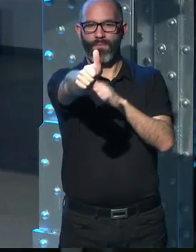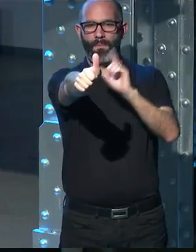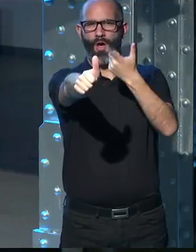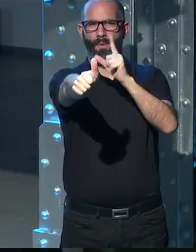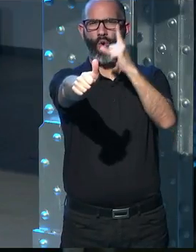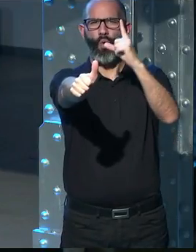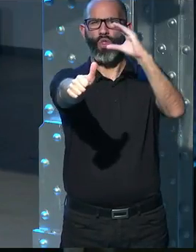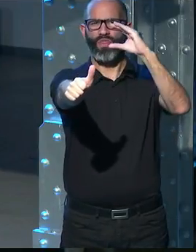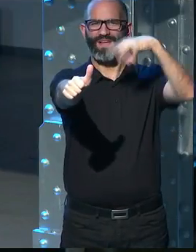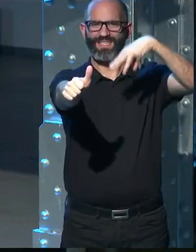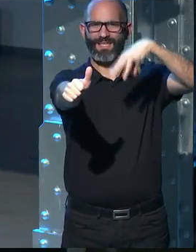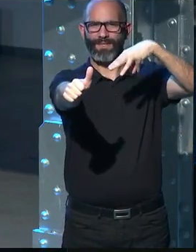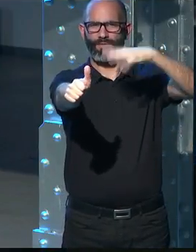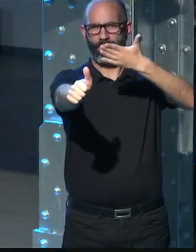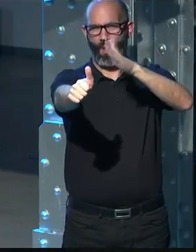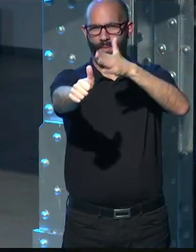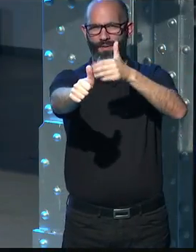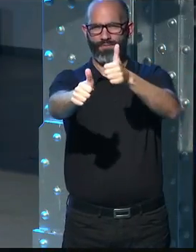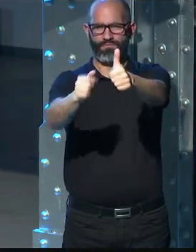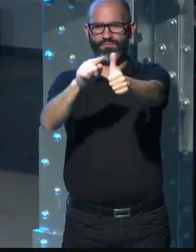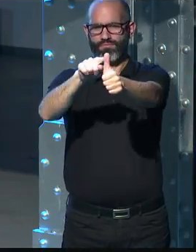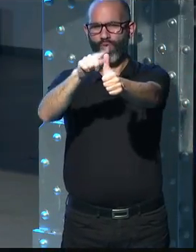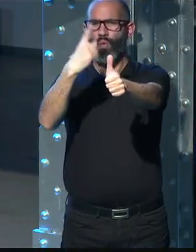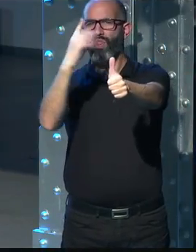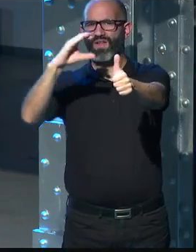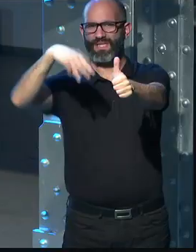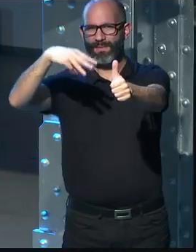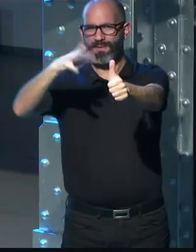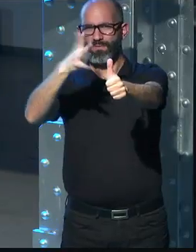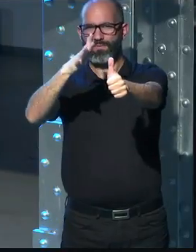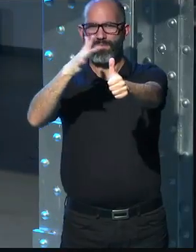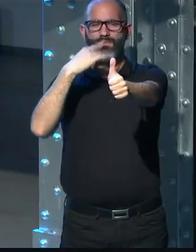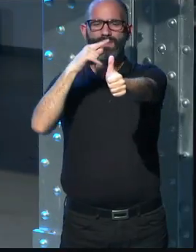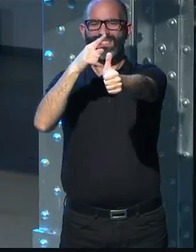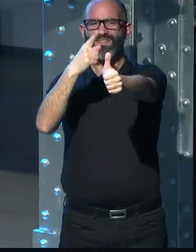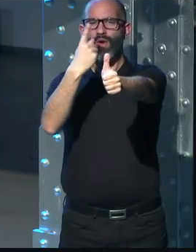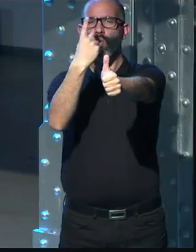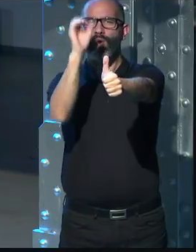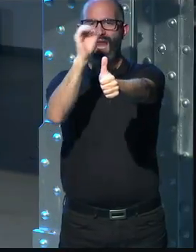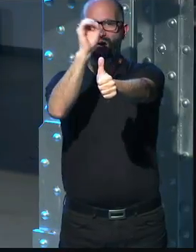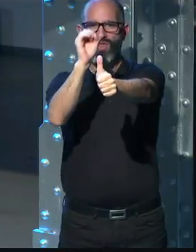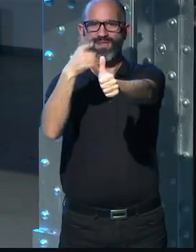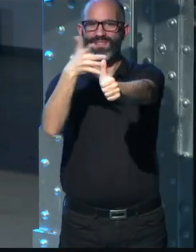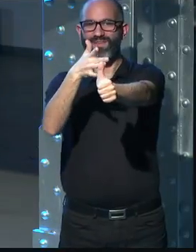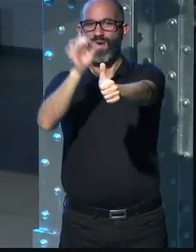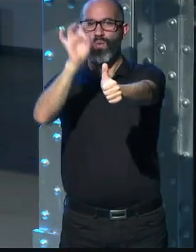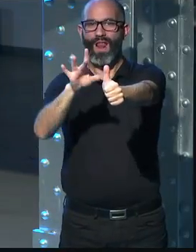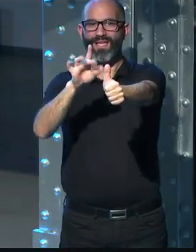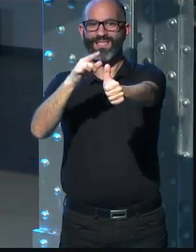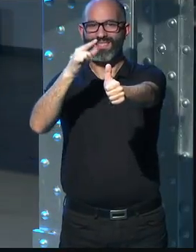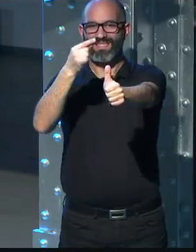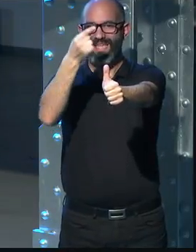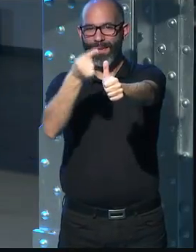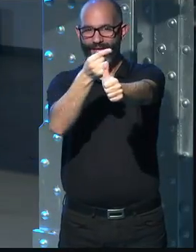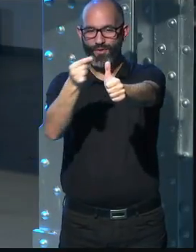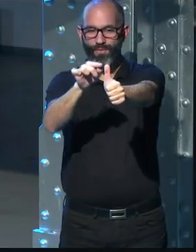aproximadamente 1 centímetro de lado, ocuparía un ángulo visual de 1 grado, que es básicamente el tamaño de vuestra fóvea. Si